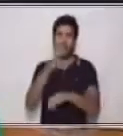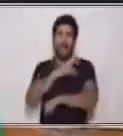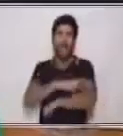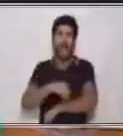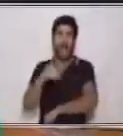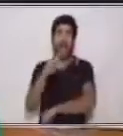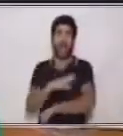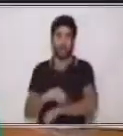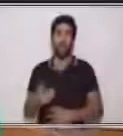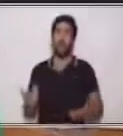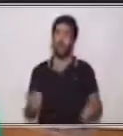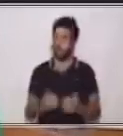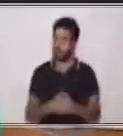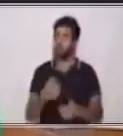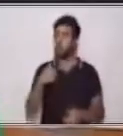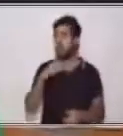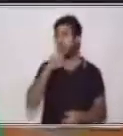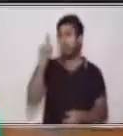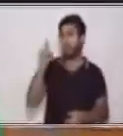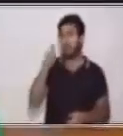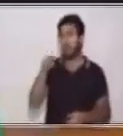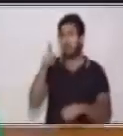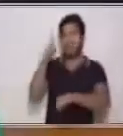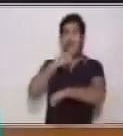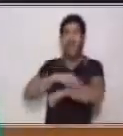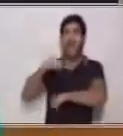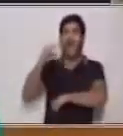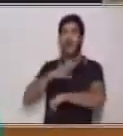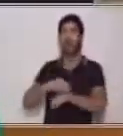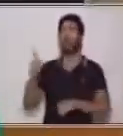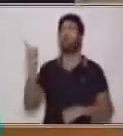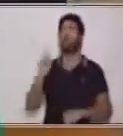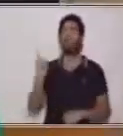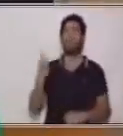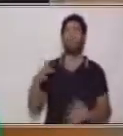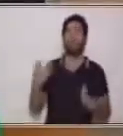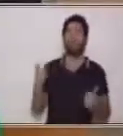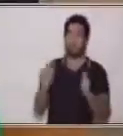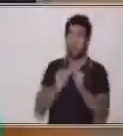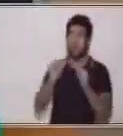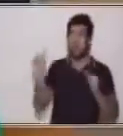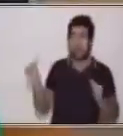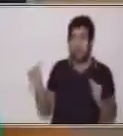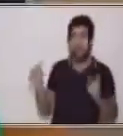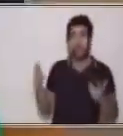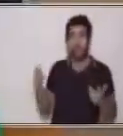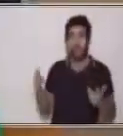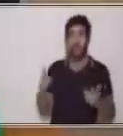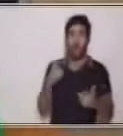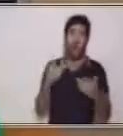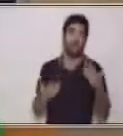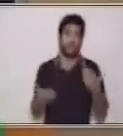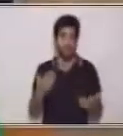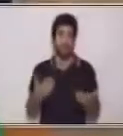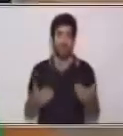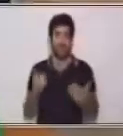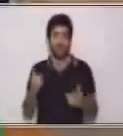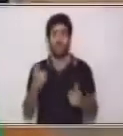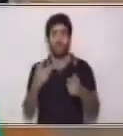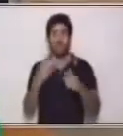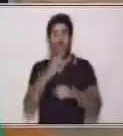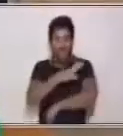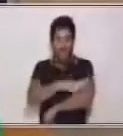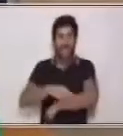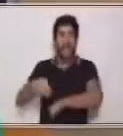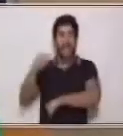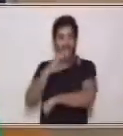¿El gato a qué distancia lo tendrás? ¿A qué distancia lo tendrás el gato? Quizás es el animal que más cerca